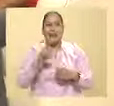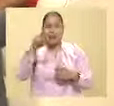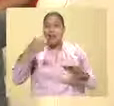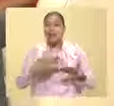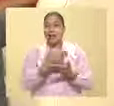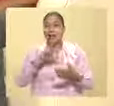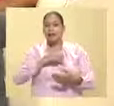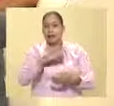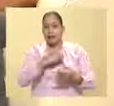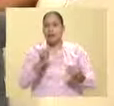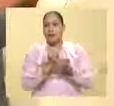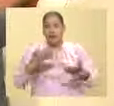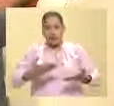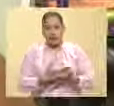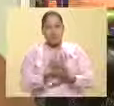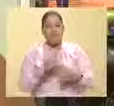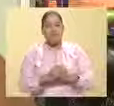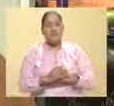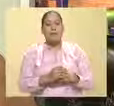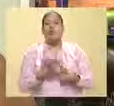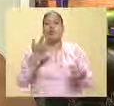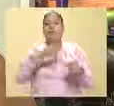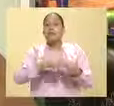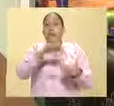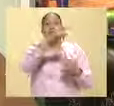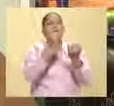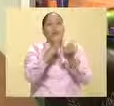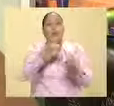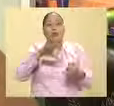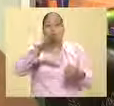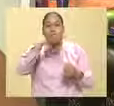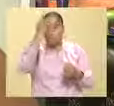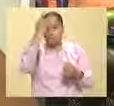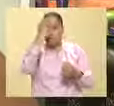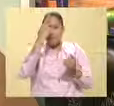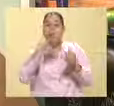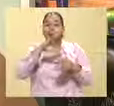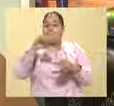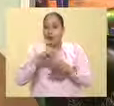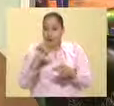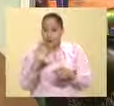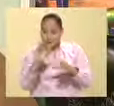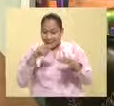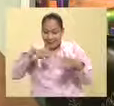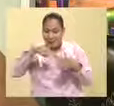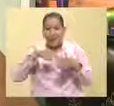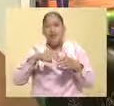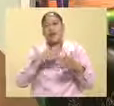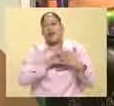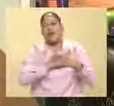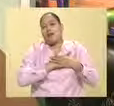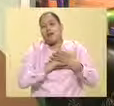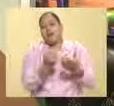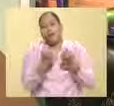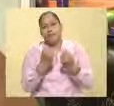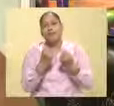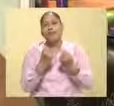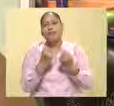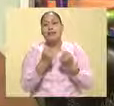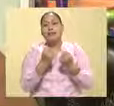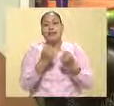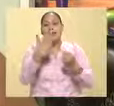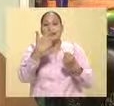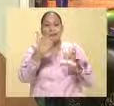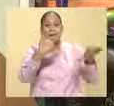mis hijos a todo el hospital ya toda la colonia polanco ya todo el distrito federal con todo el amor del mundo el amor de los